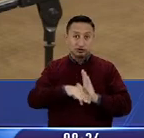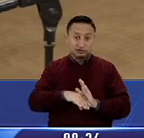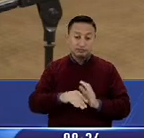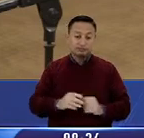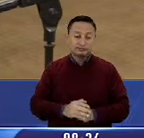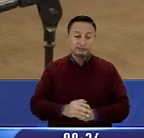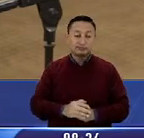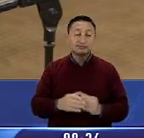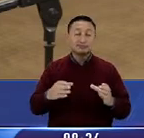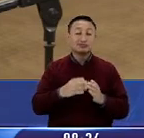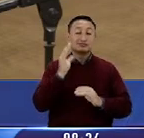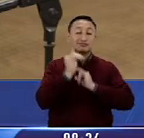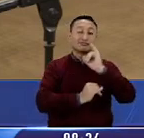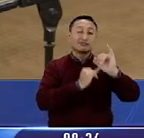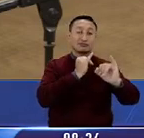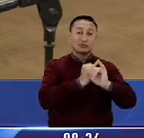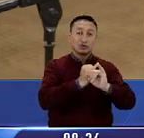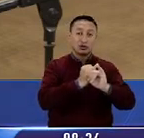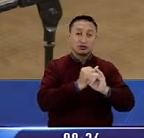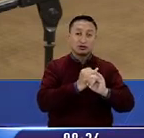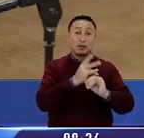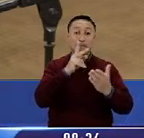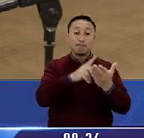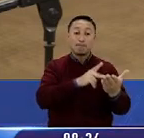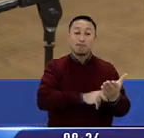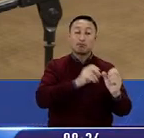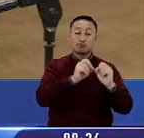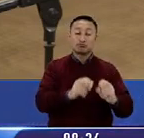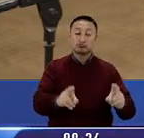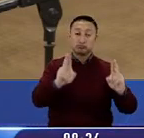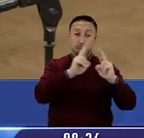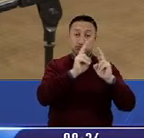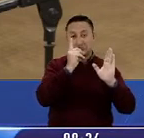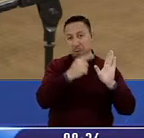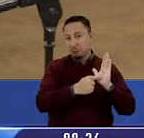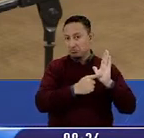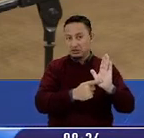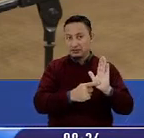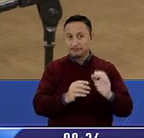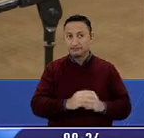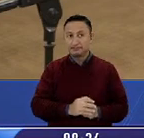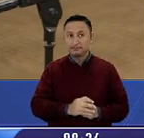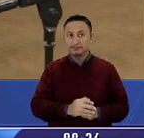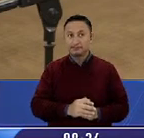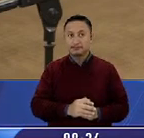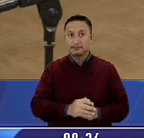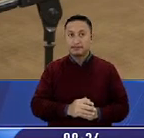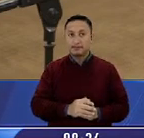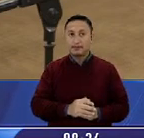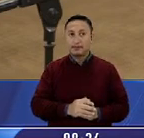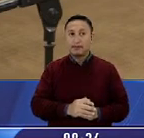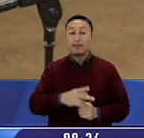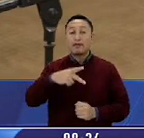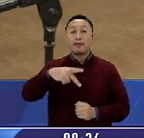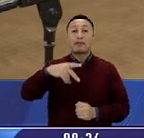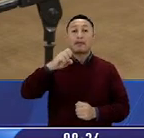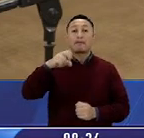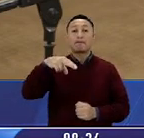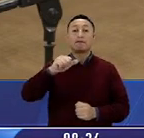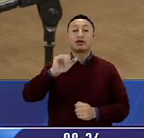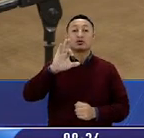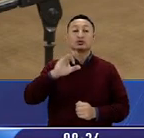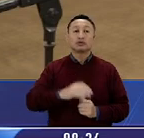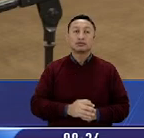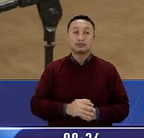de cooperación internacional, como el Programa de las Naciones Unidas para el Desarrollo, PNUD, The Nature Conservancy,